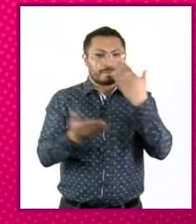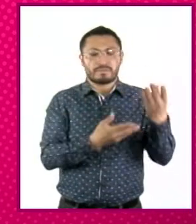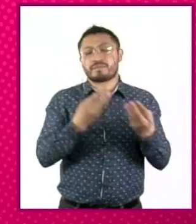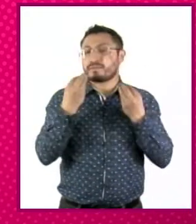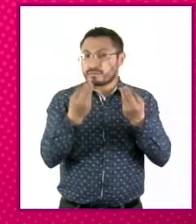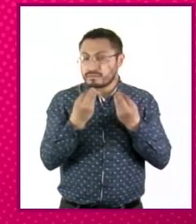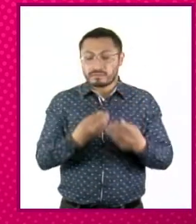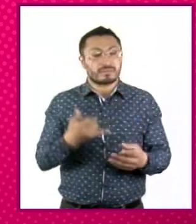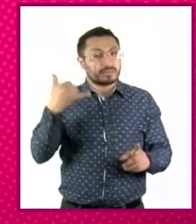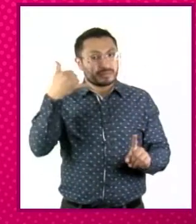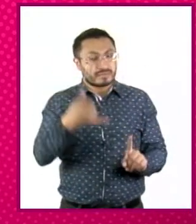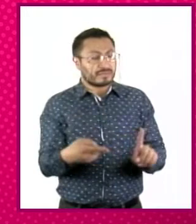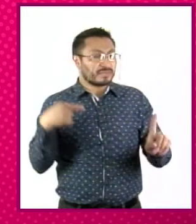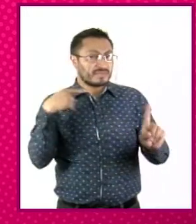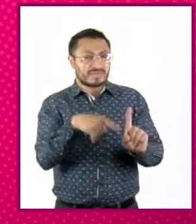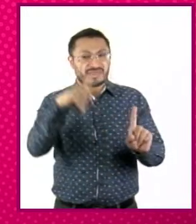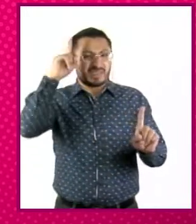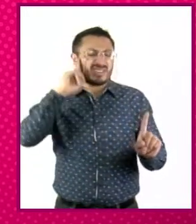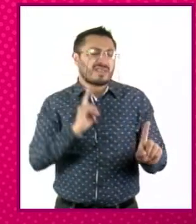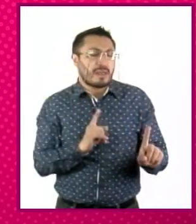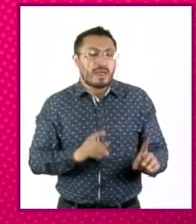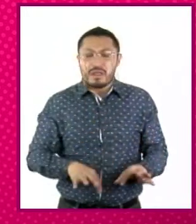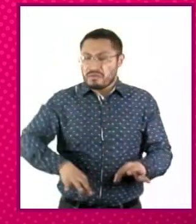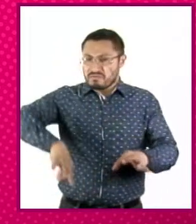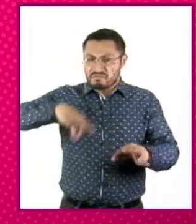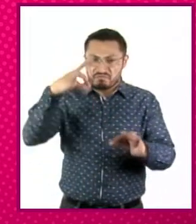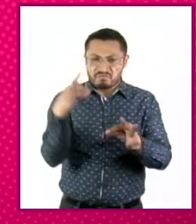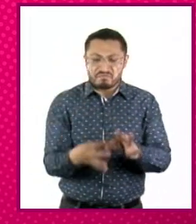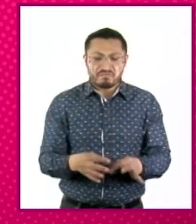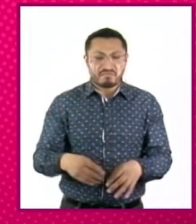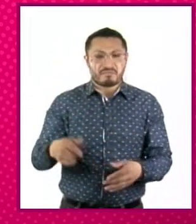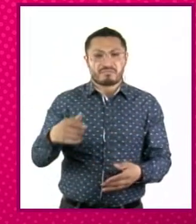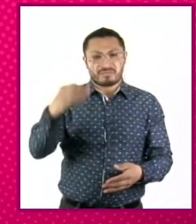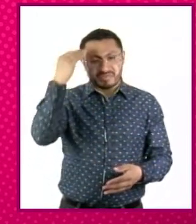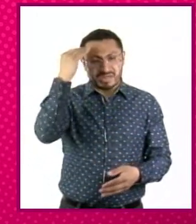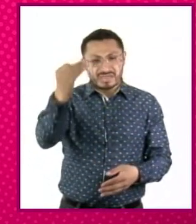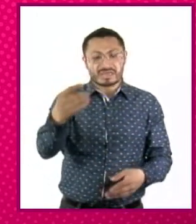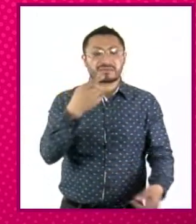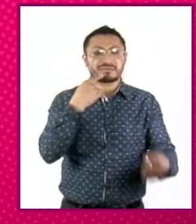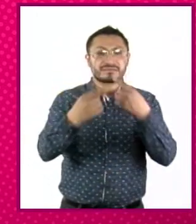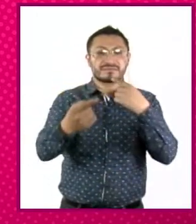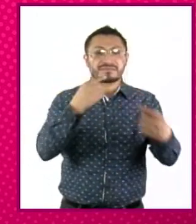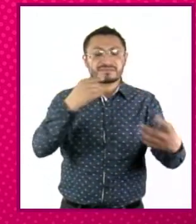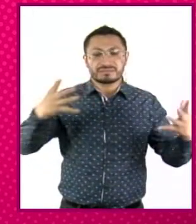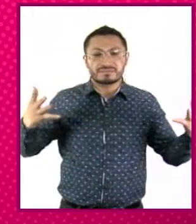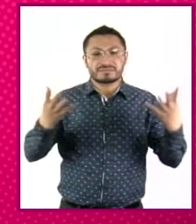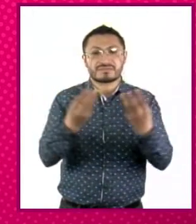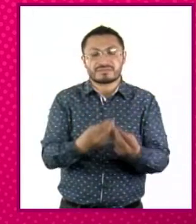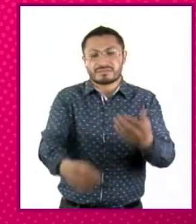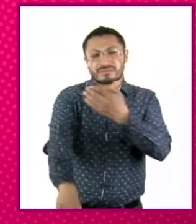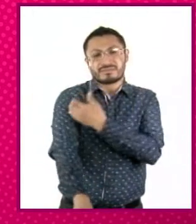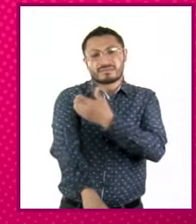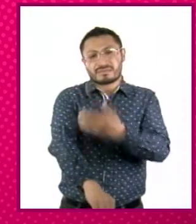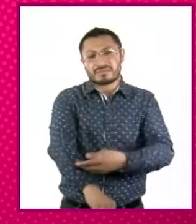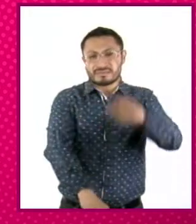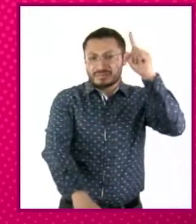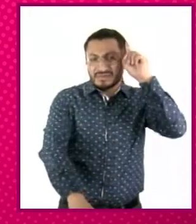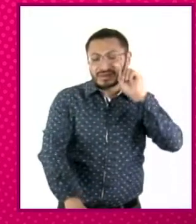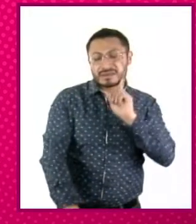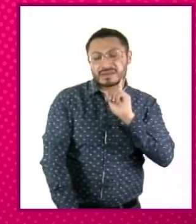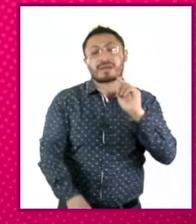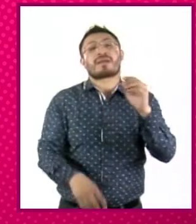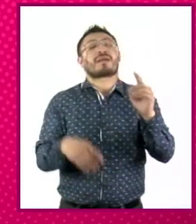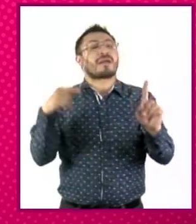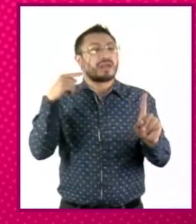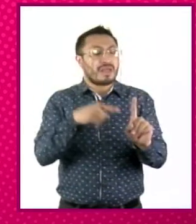que estaba en el momento más álgido de la discusión junto con otras mujeres. Y bueno,